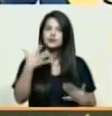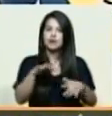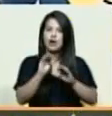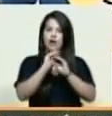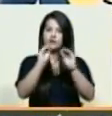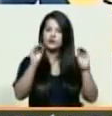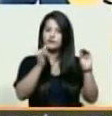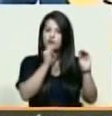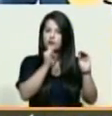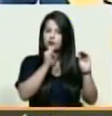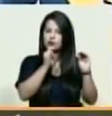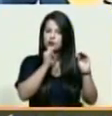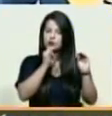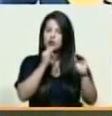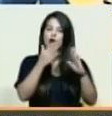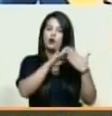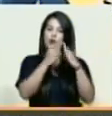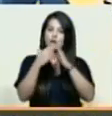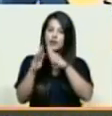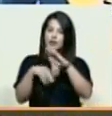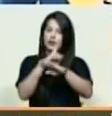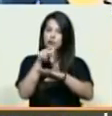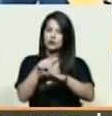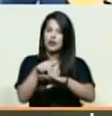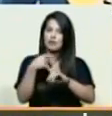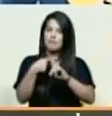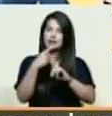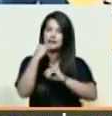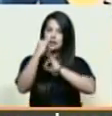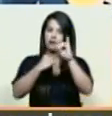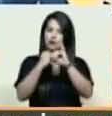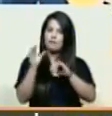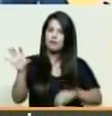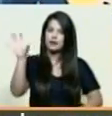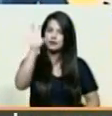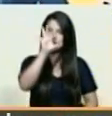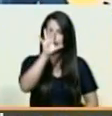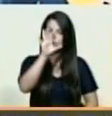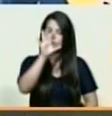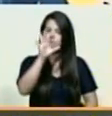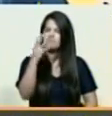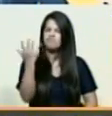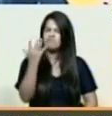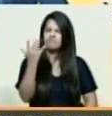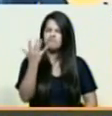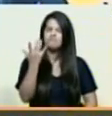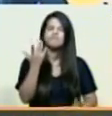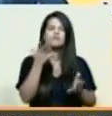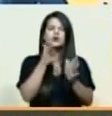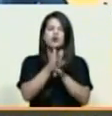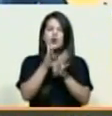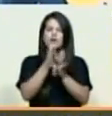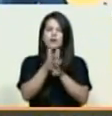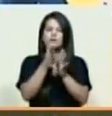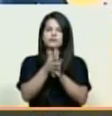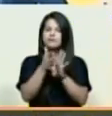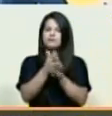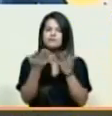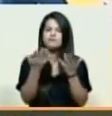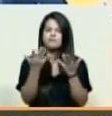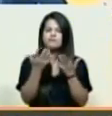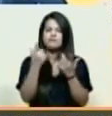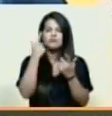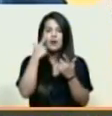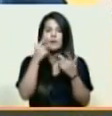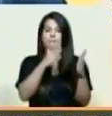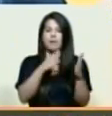informar a la comunidad nacional e internacional los pormenores con relación a una